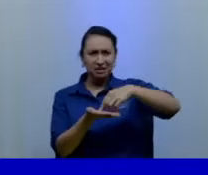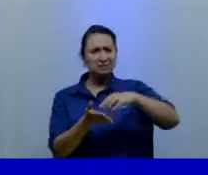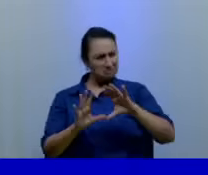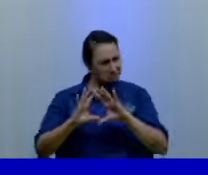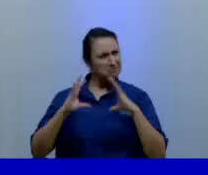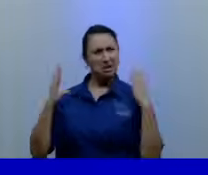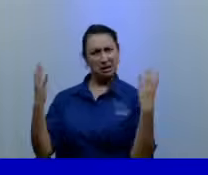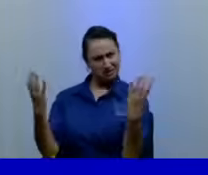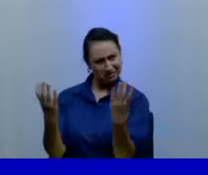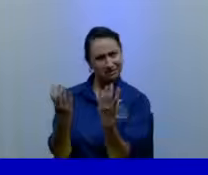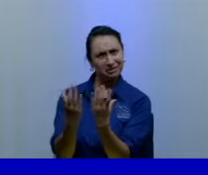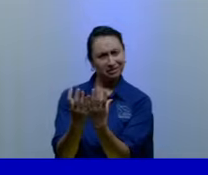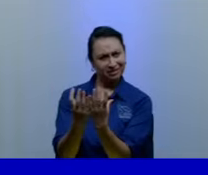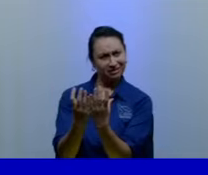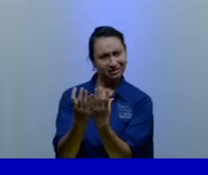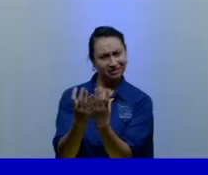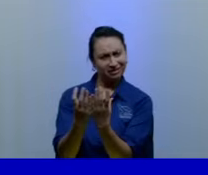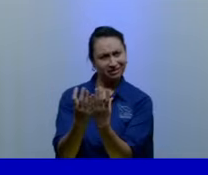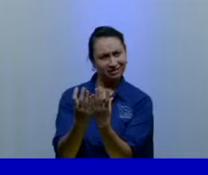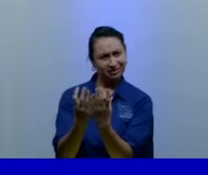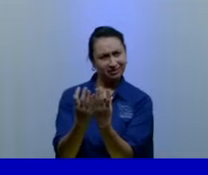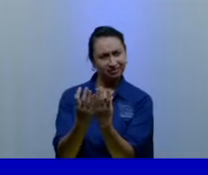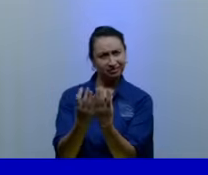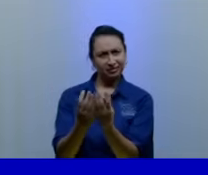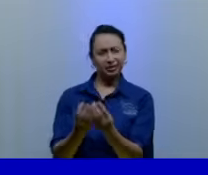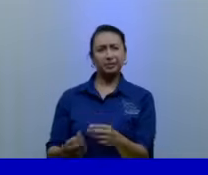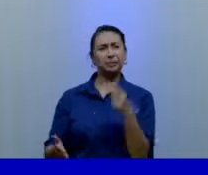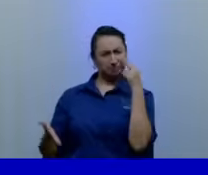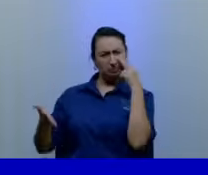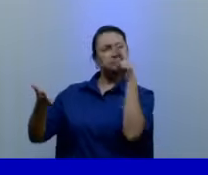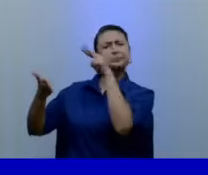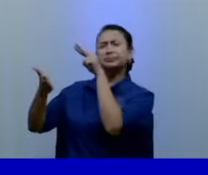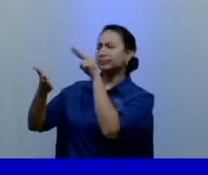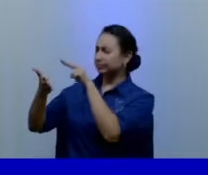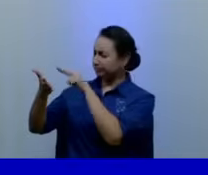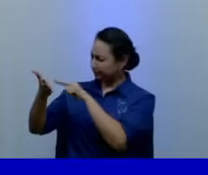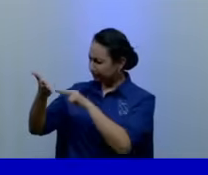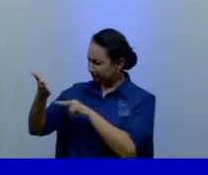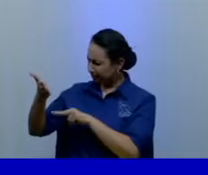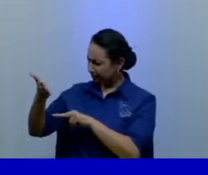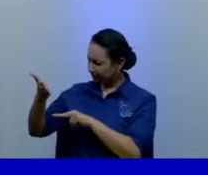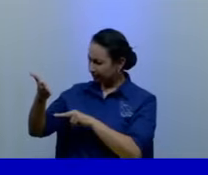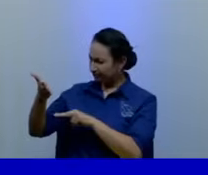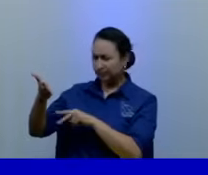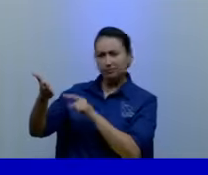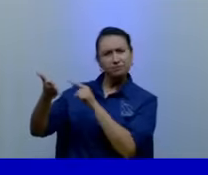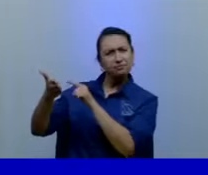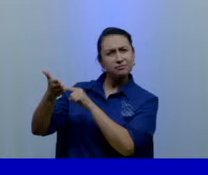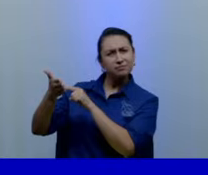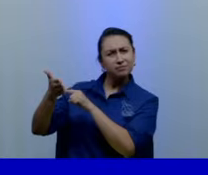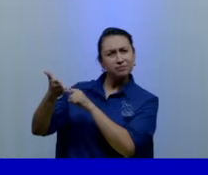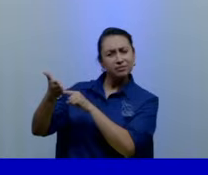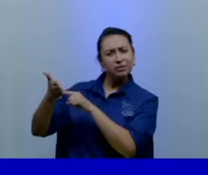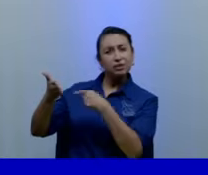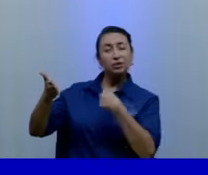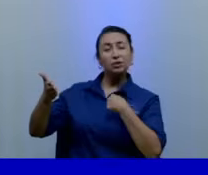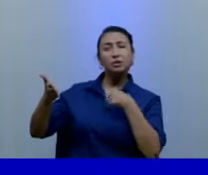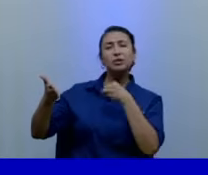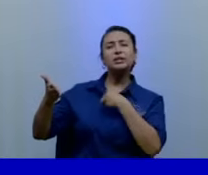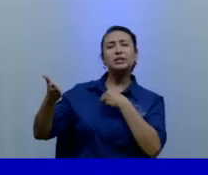El resto del texto es muy importante, lo vamos a leer solo para tener un breve contexto, pero no me quiero detener ahí. Yo lo que quiero